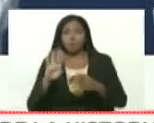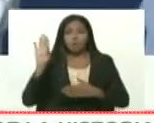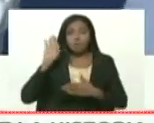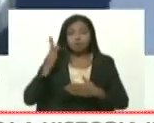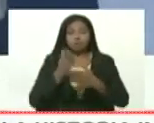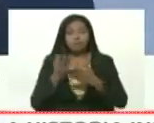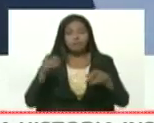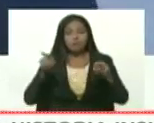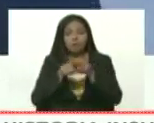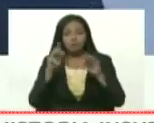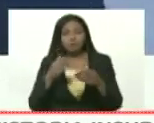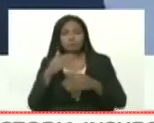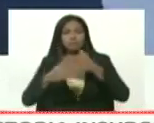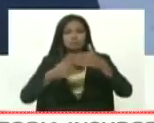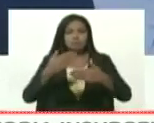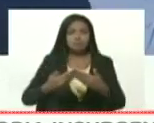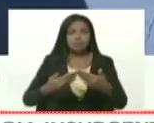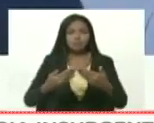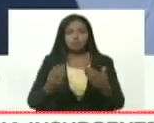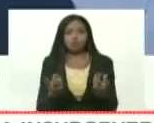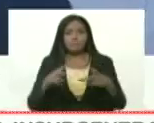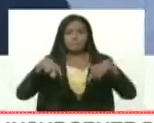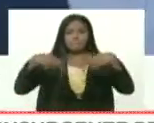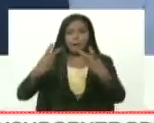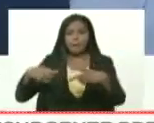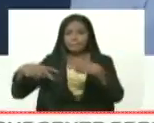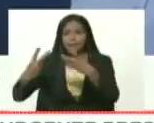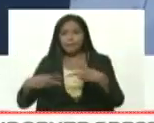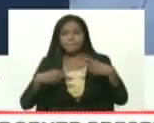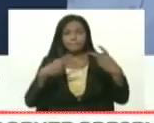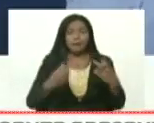siempre permanente de estar correcto. Innovando para poder